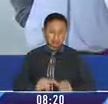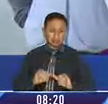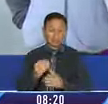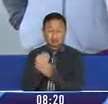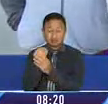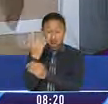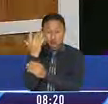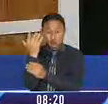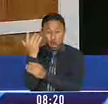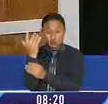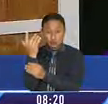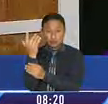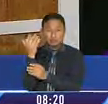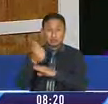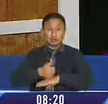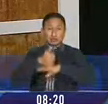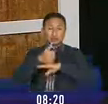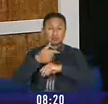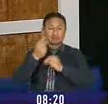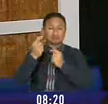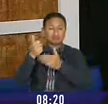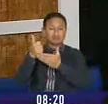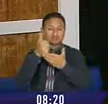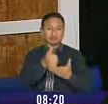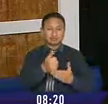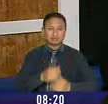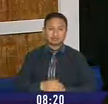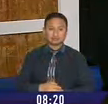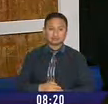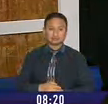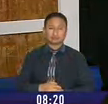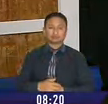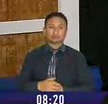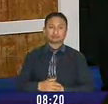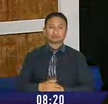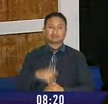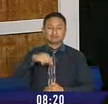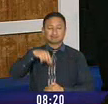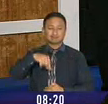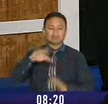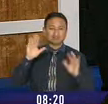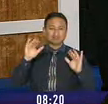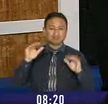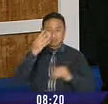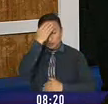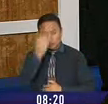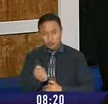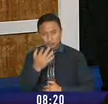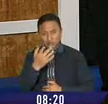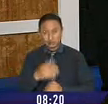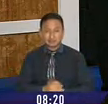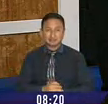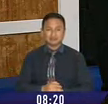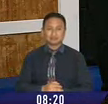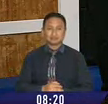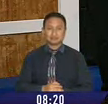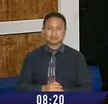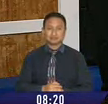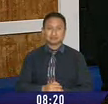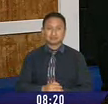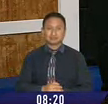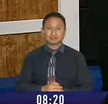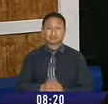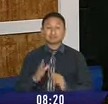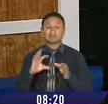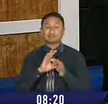velita prendida para que las autoridades den una pronta respuesta a nuestros vecinos. Así que con esta información me despido. Muy buenos días y un buen fin de semana.